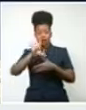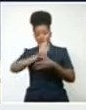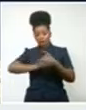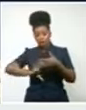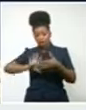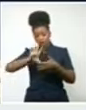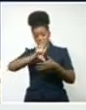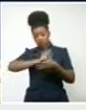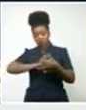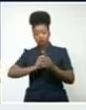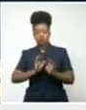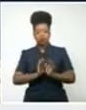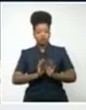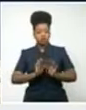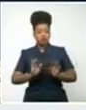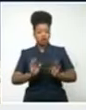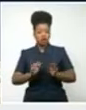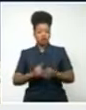ya aporta el